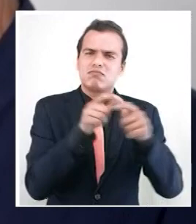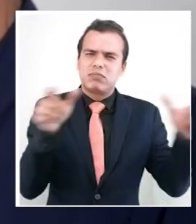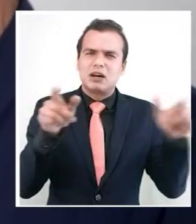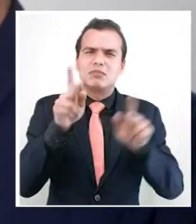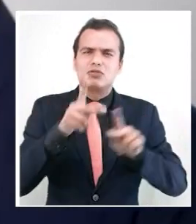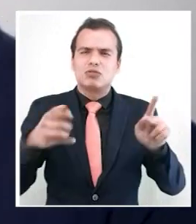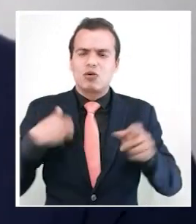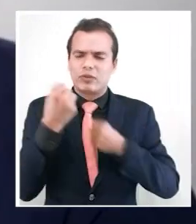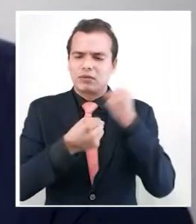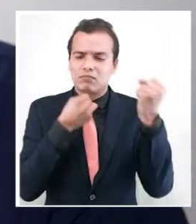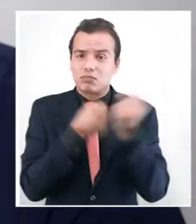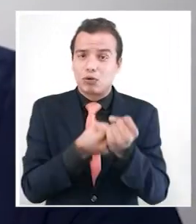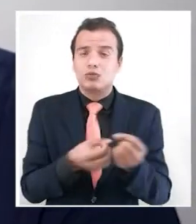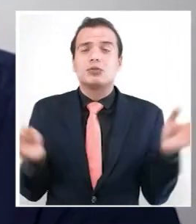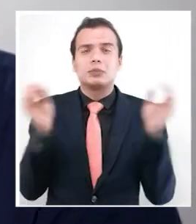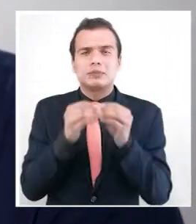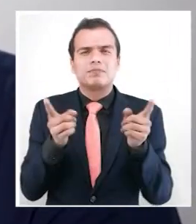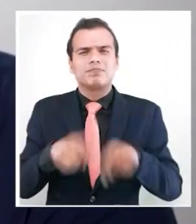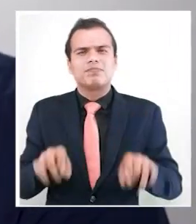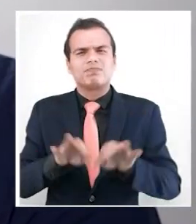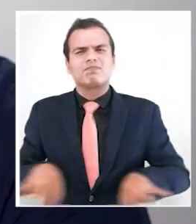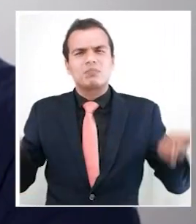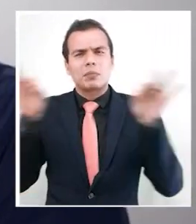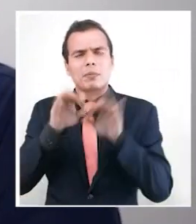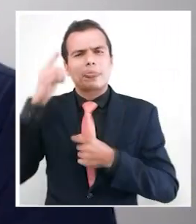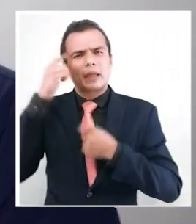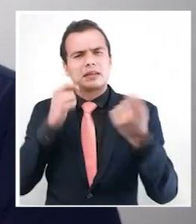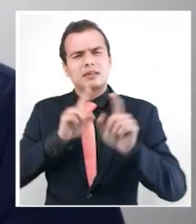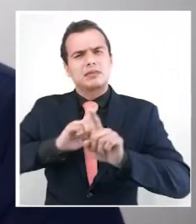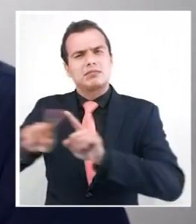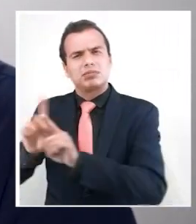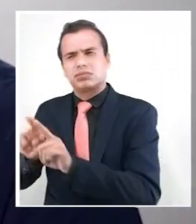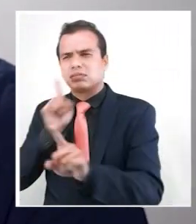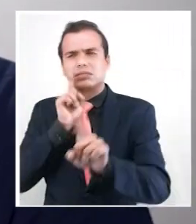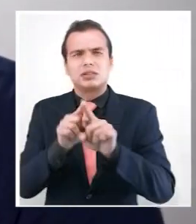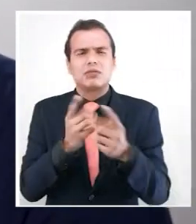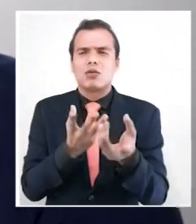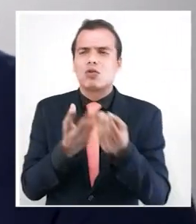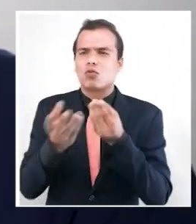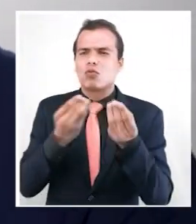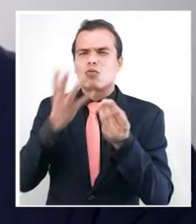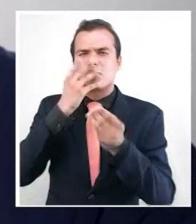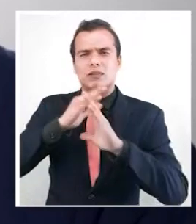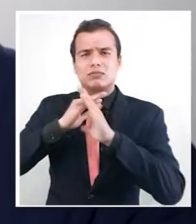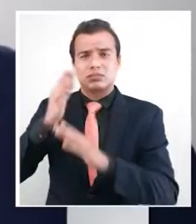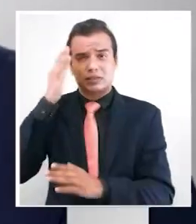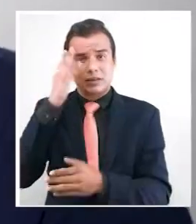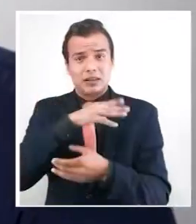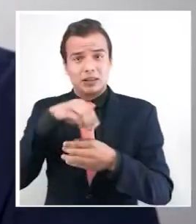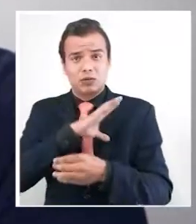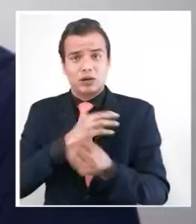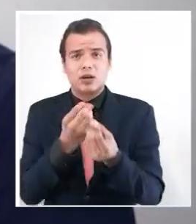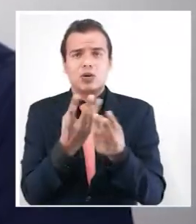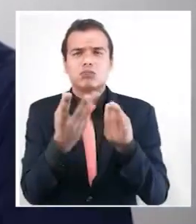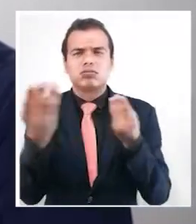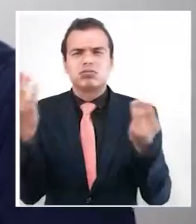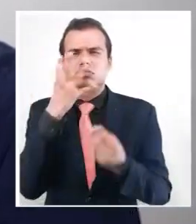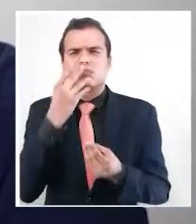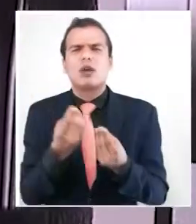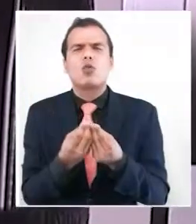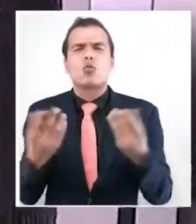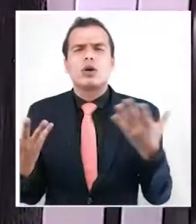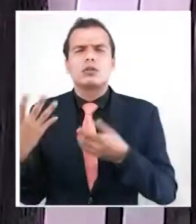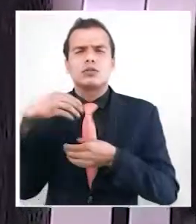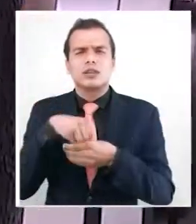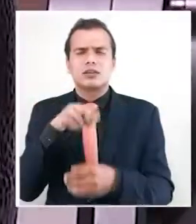invertir en las necesidades, pero también necesitamos un componente operativo, luchar contra la delincuencia organizada. En Cali hay 200